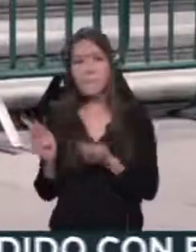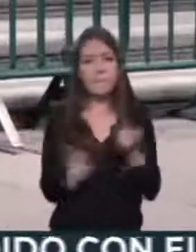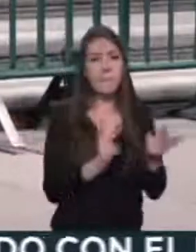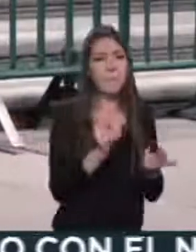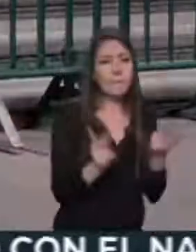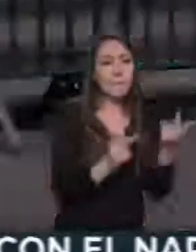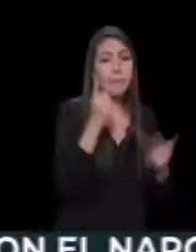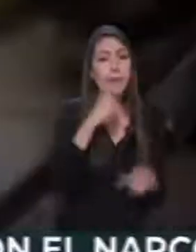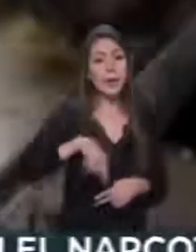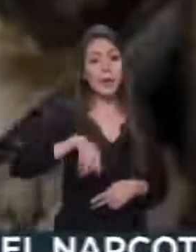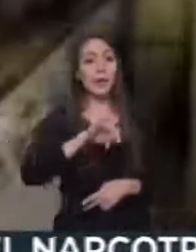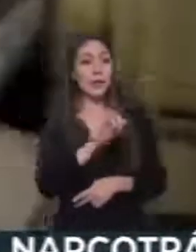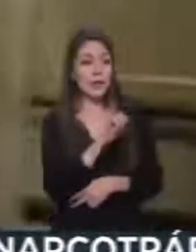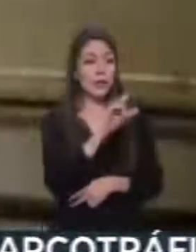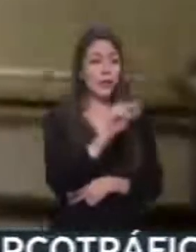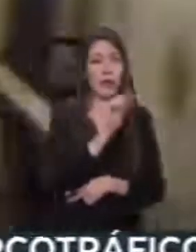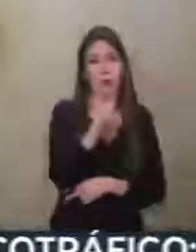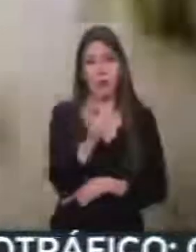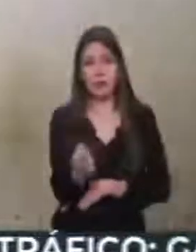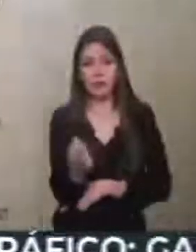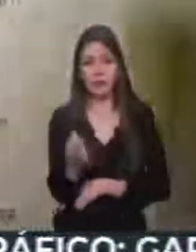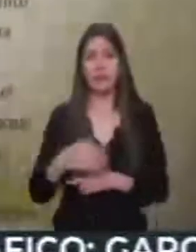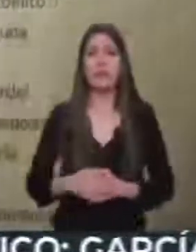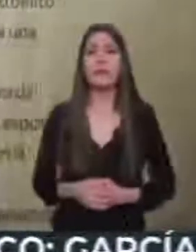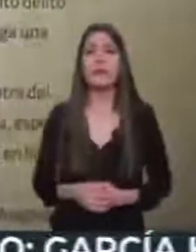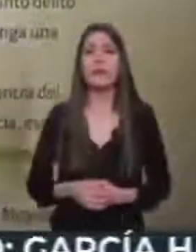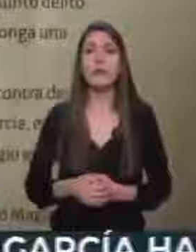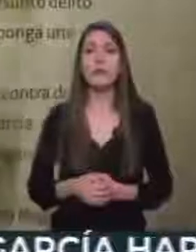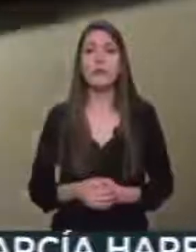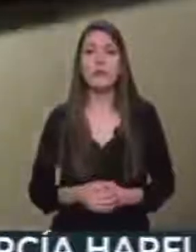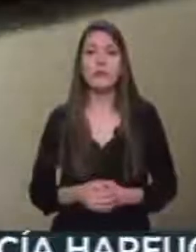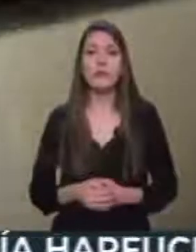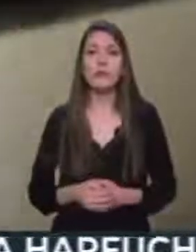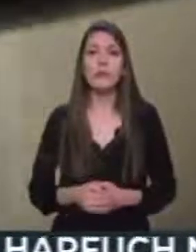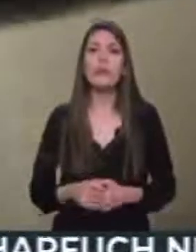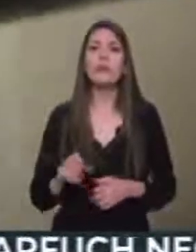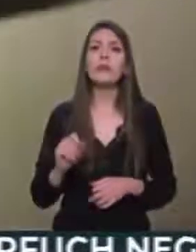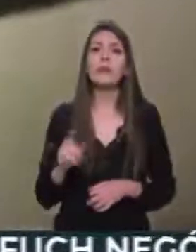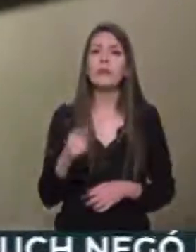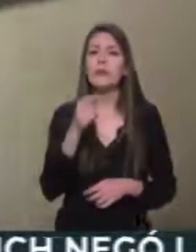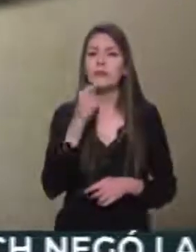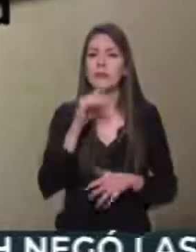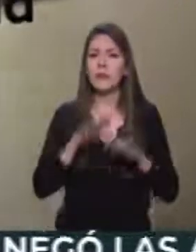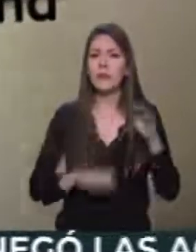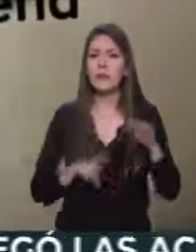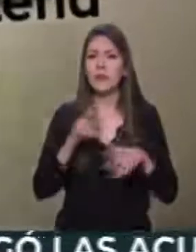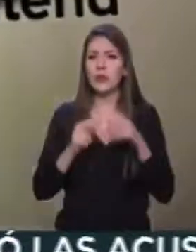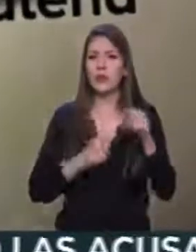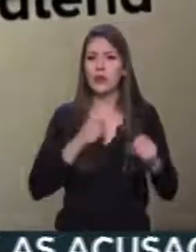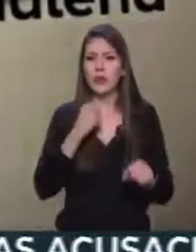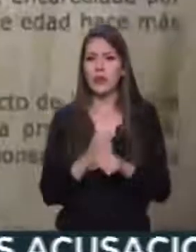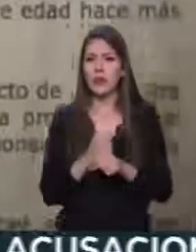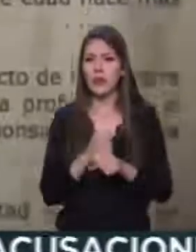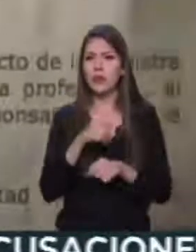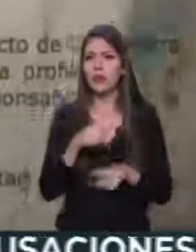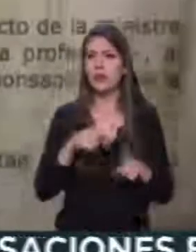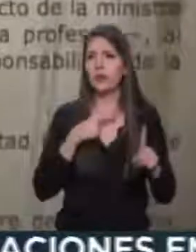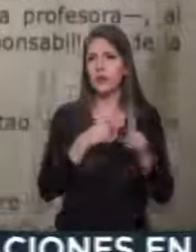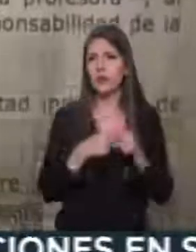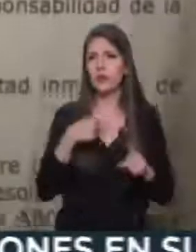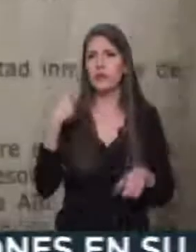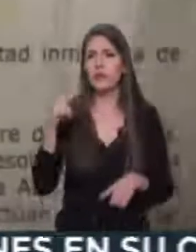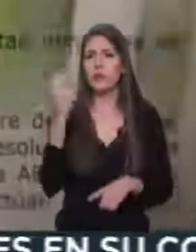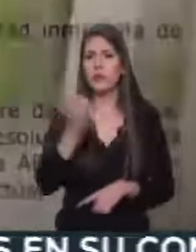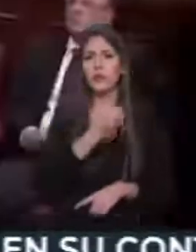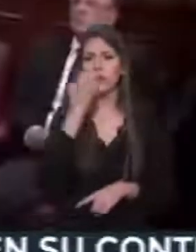el consentimiento. El caso de violación de un menor de edad ocurrido en el año 2006 en el Instituto